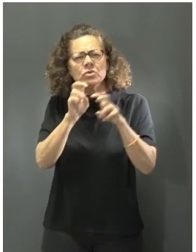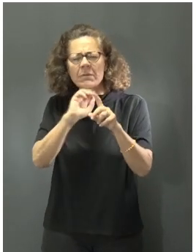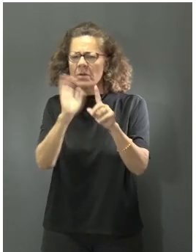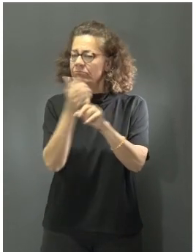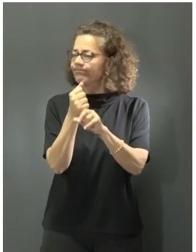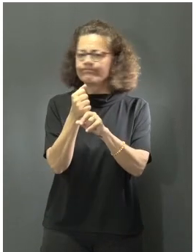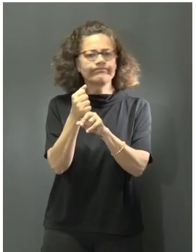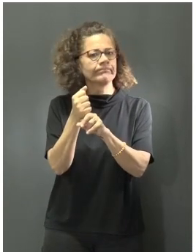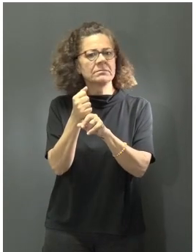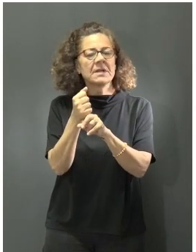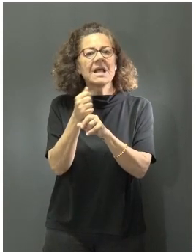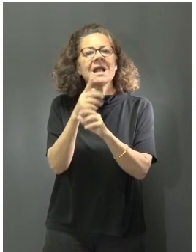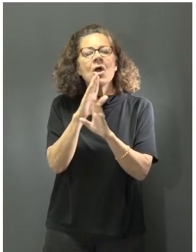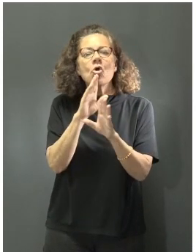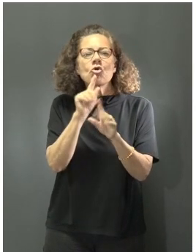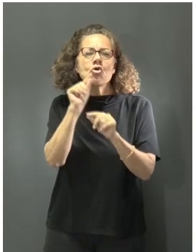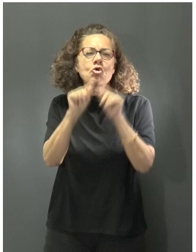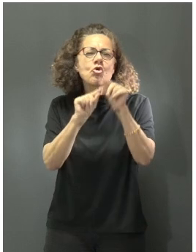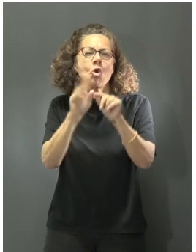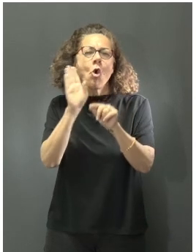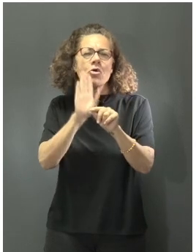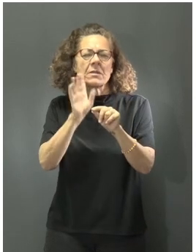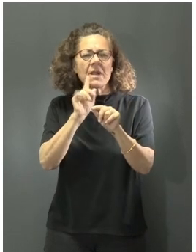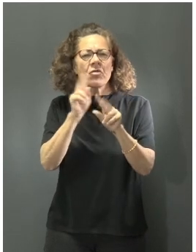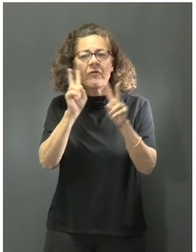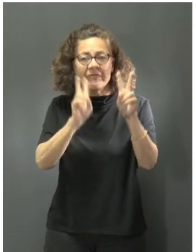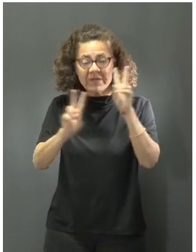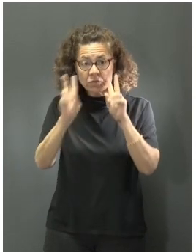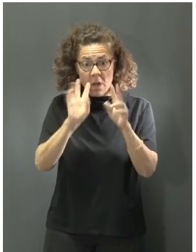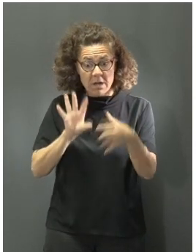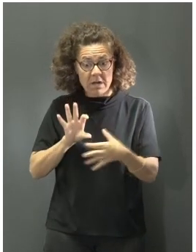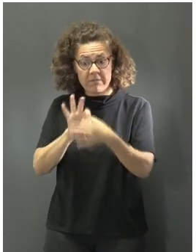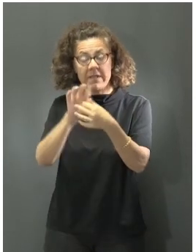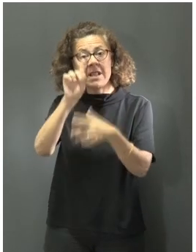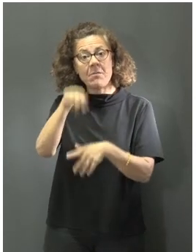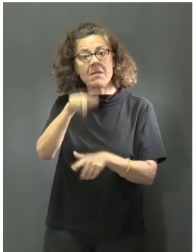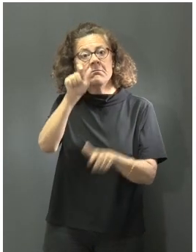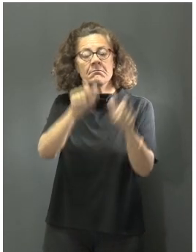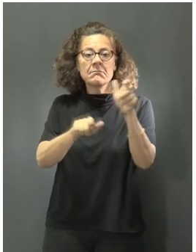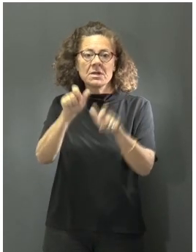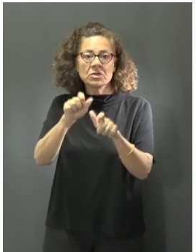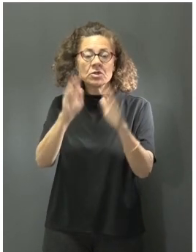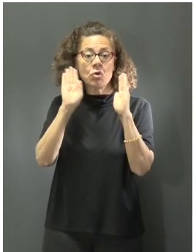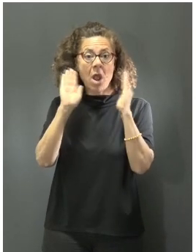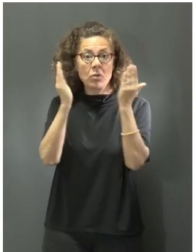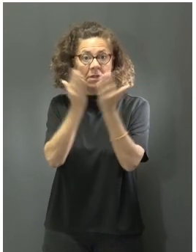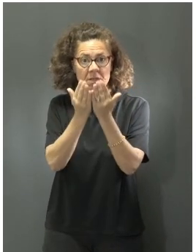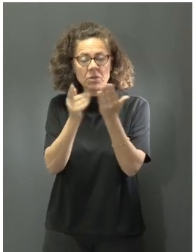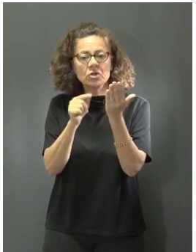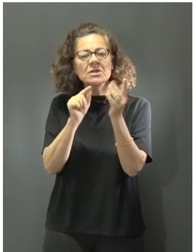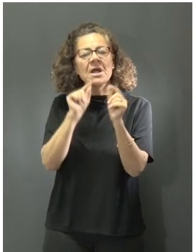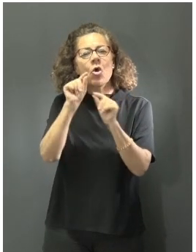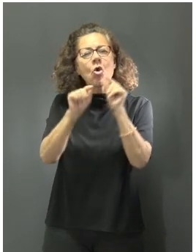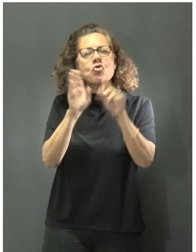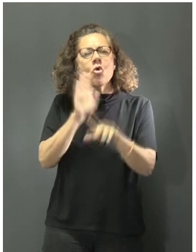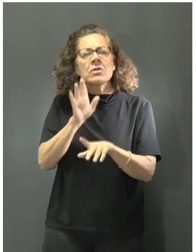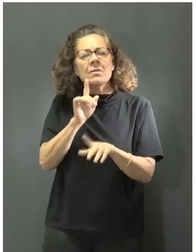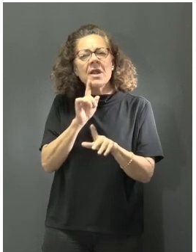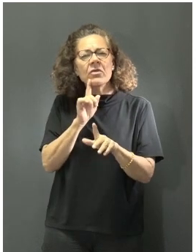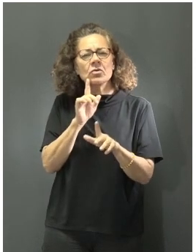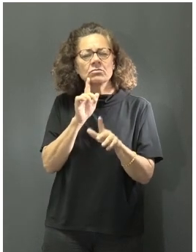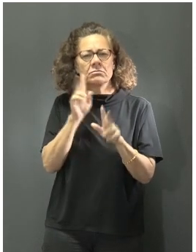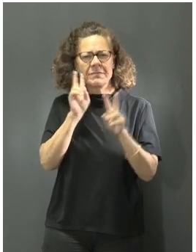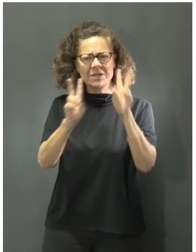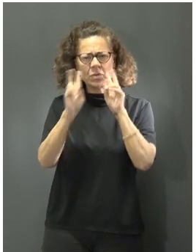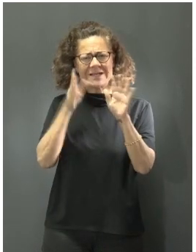encontraba, que es la contaminación visual, ¿no? Relacionándolo también con las personas con autismo, ¿no? O sea, la contaminación visual es